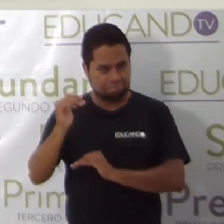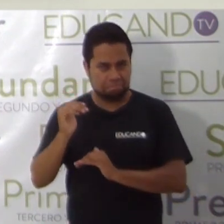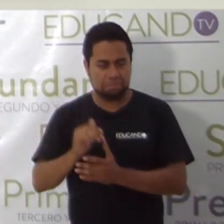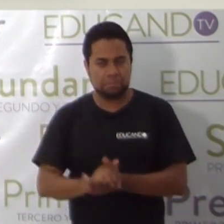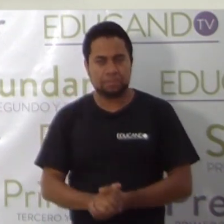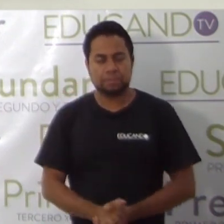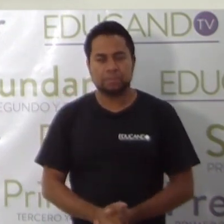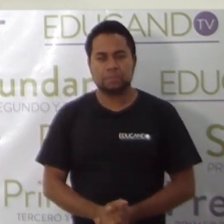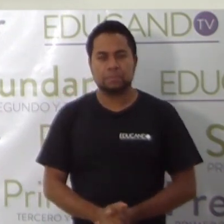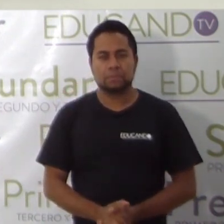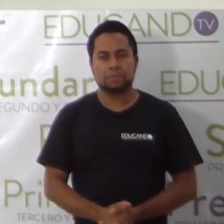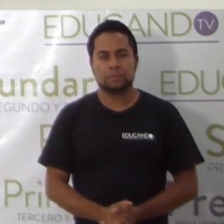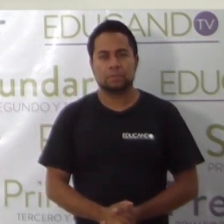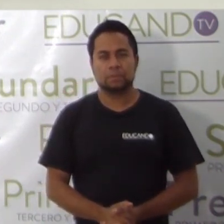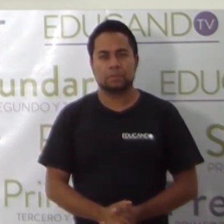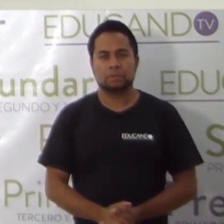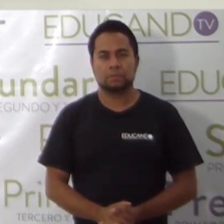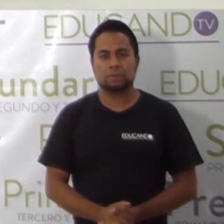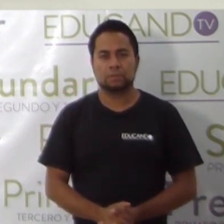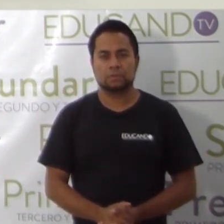¿sí?